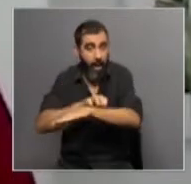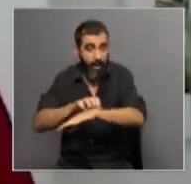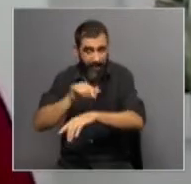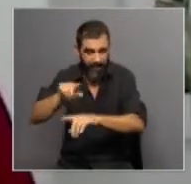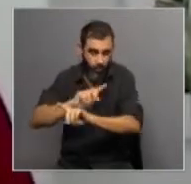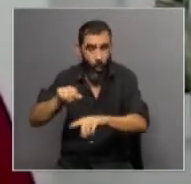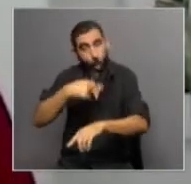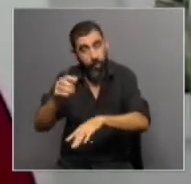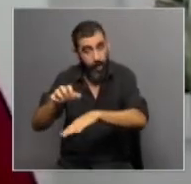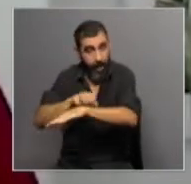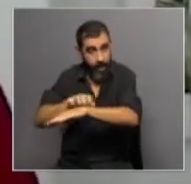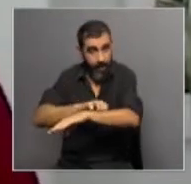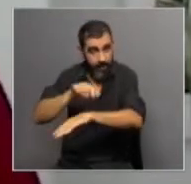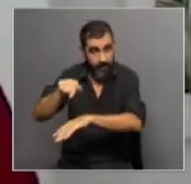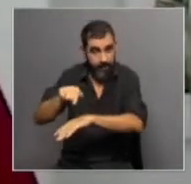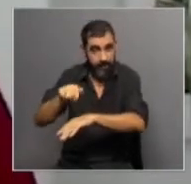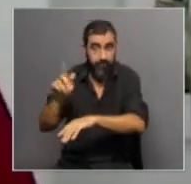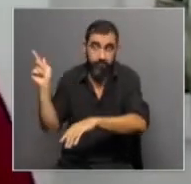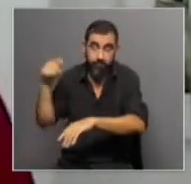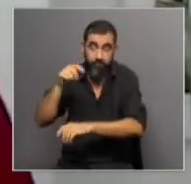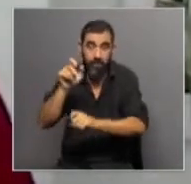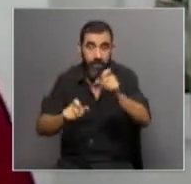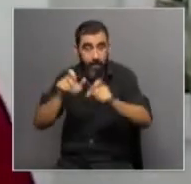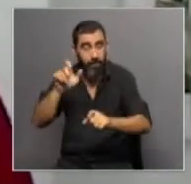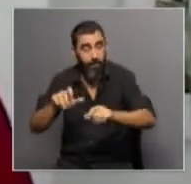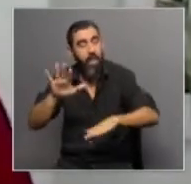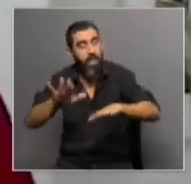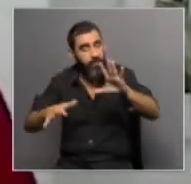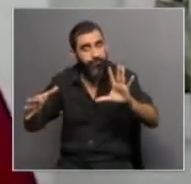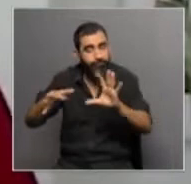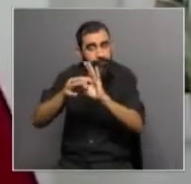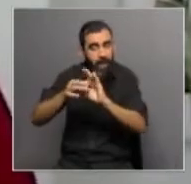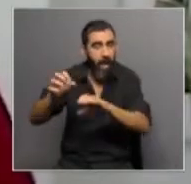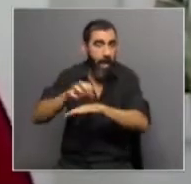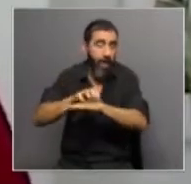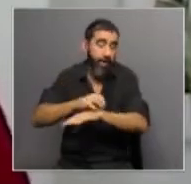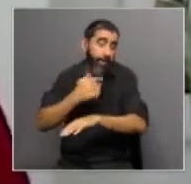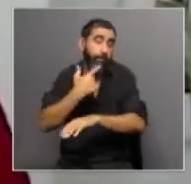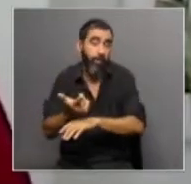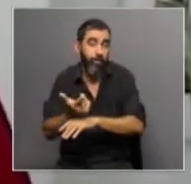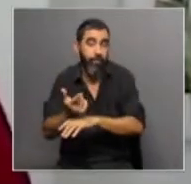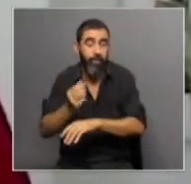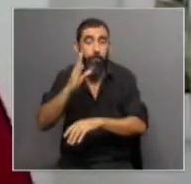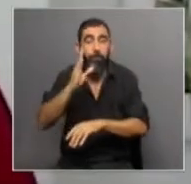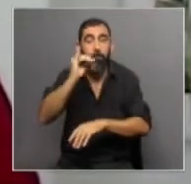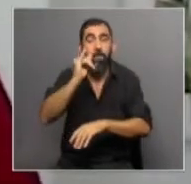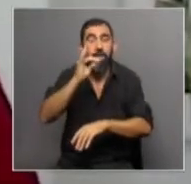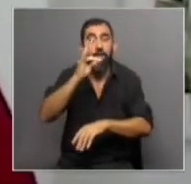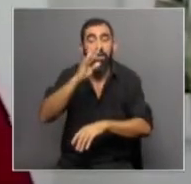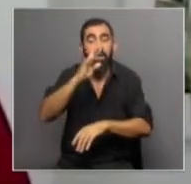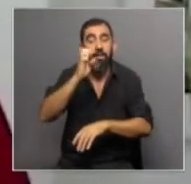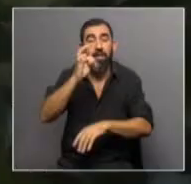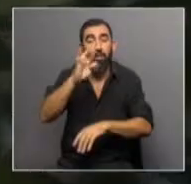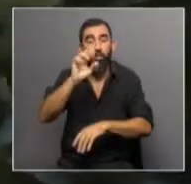para que el origen de las poblaciones tiene relevancia con la alergia. Por ejemplo, hay casos del piretro, que es una planta